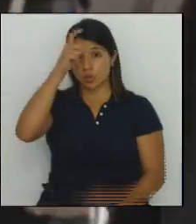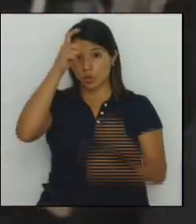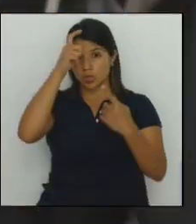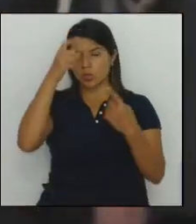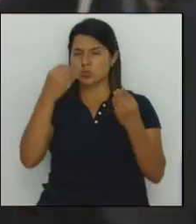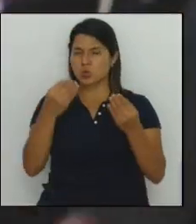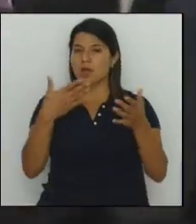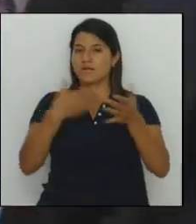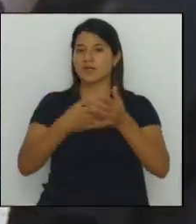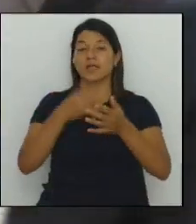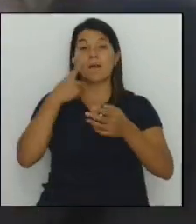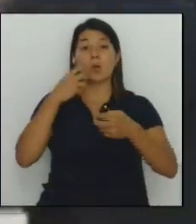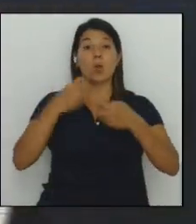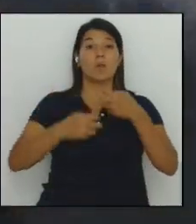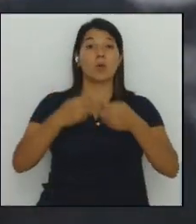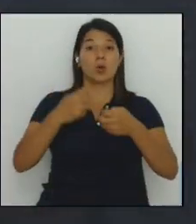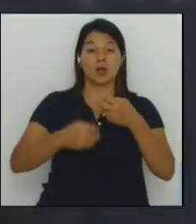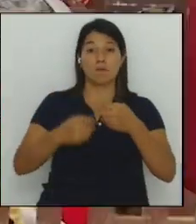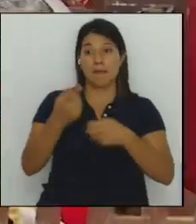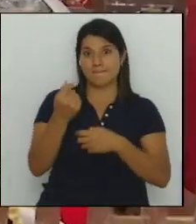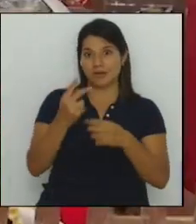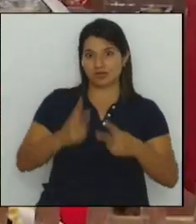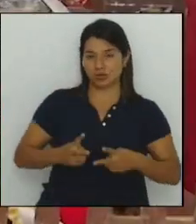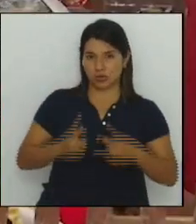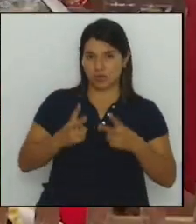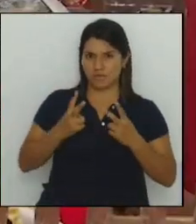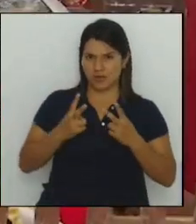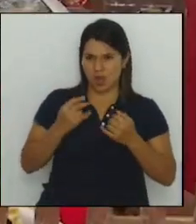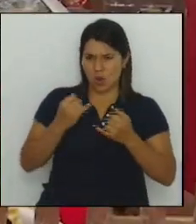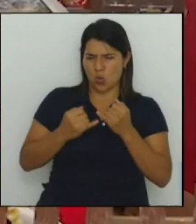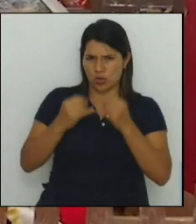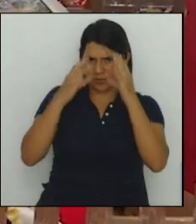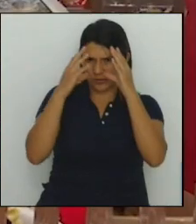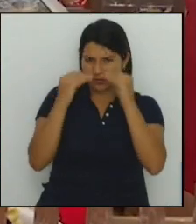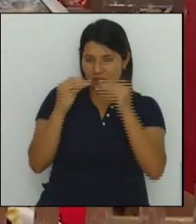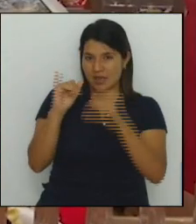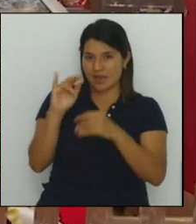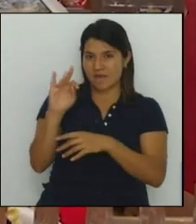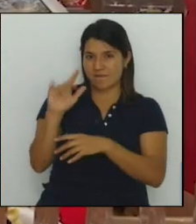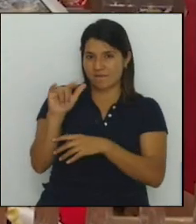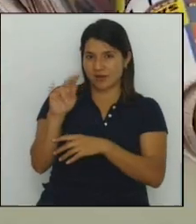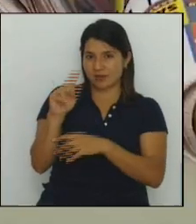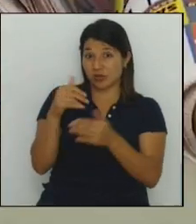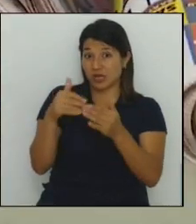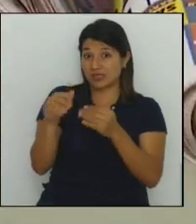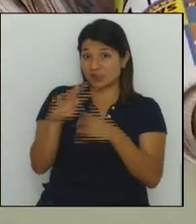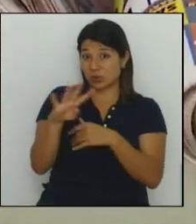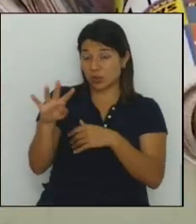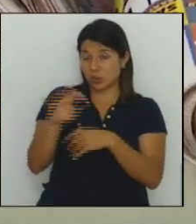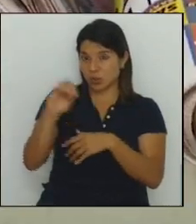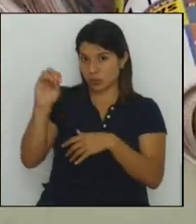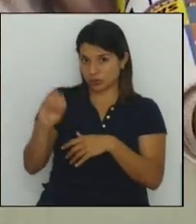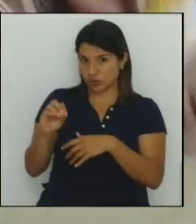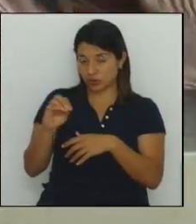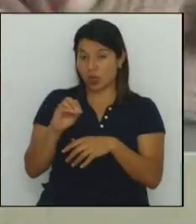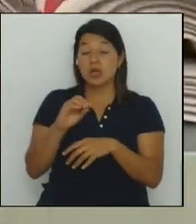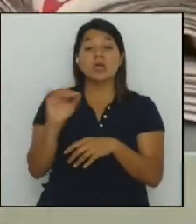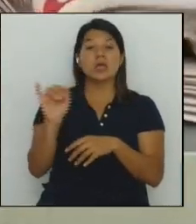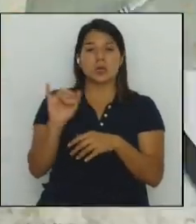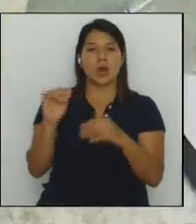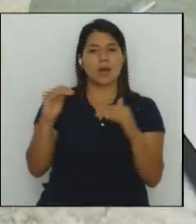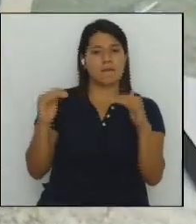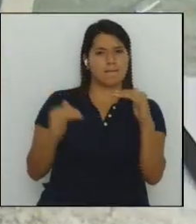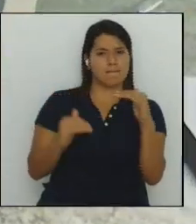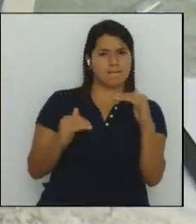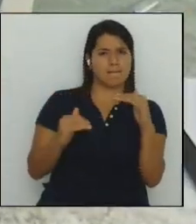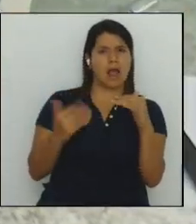de vida, con unos últimos datos que sitúan su inflación cerca del 44%, aunque está por debajo de su máximo, el 86% al